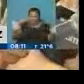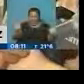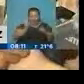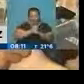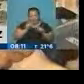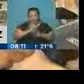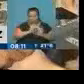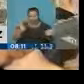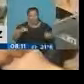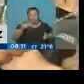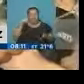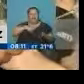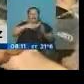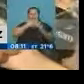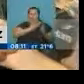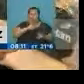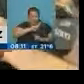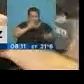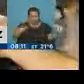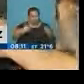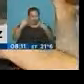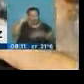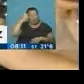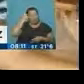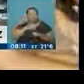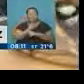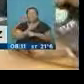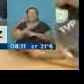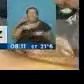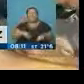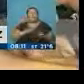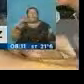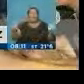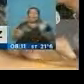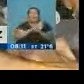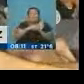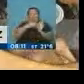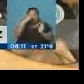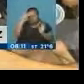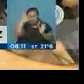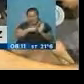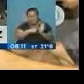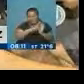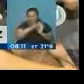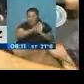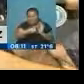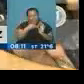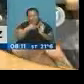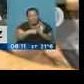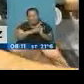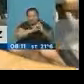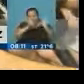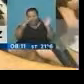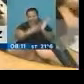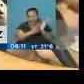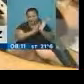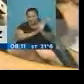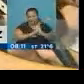quedaría descartado que sea aquí en Casa de Gobierno el traspaso. Porque no puede ser, porque lo dice la Constitución con todas las